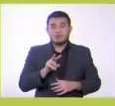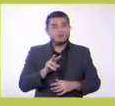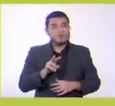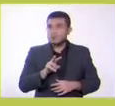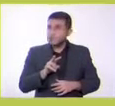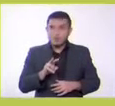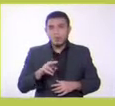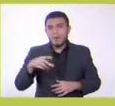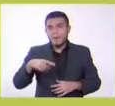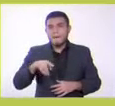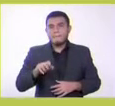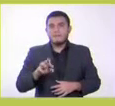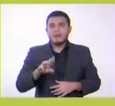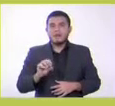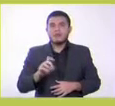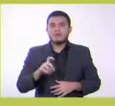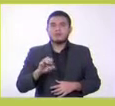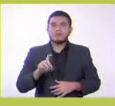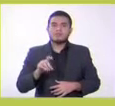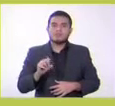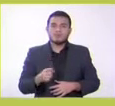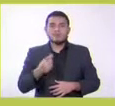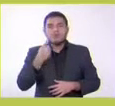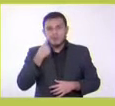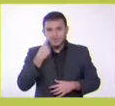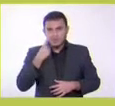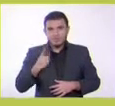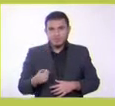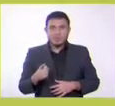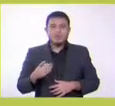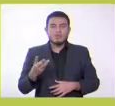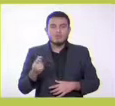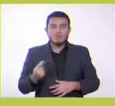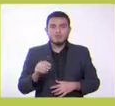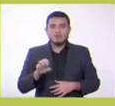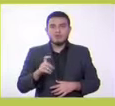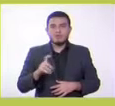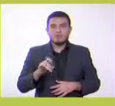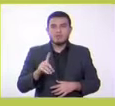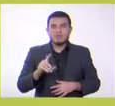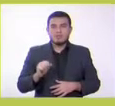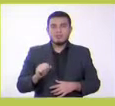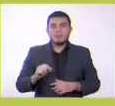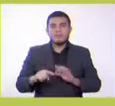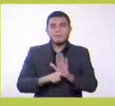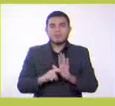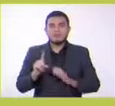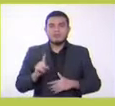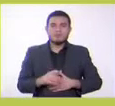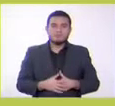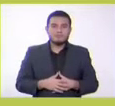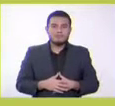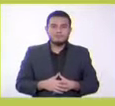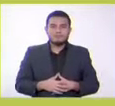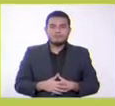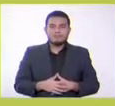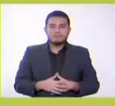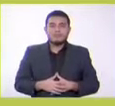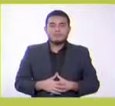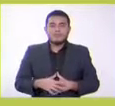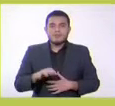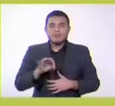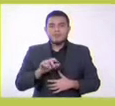los peróxidos, donde posee número de oxidación -1, y en el fluoruro